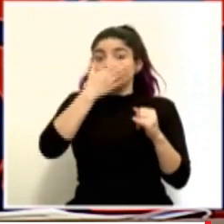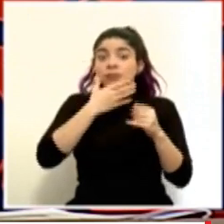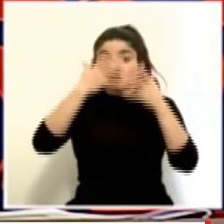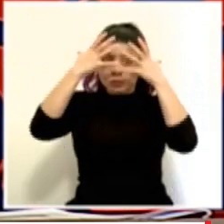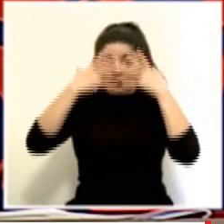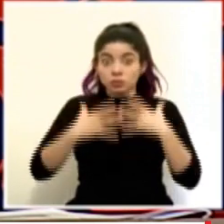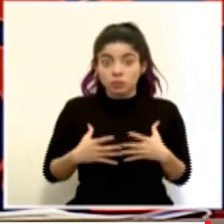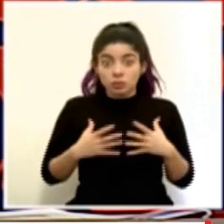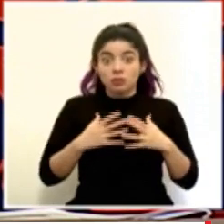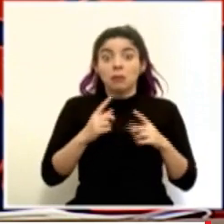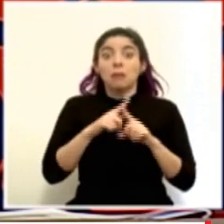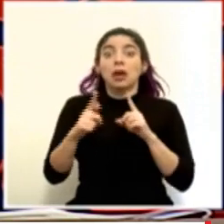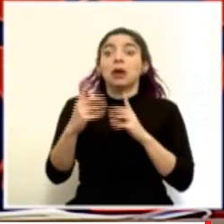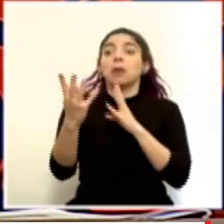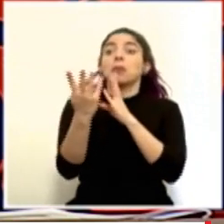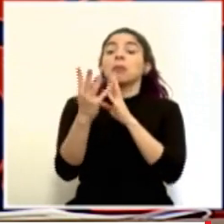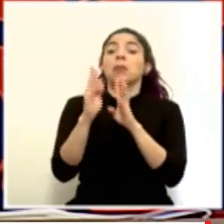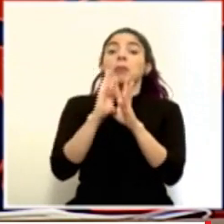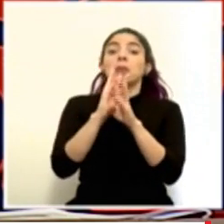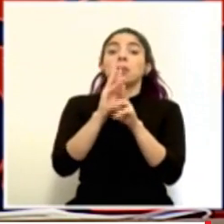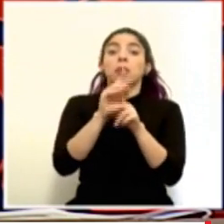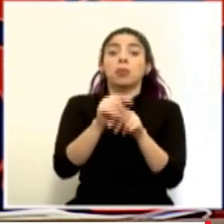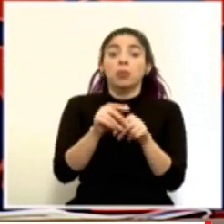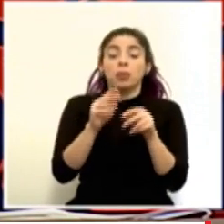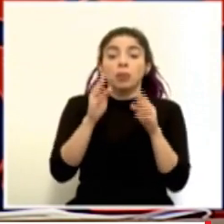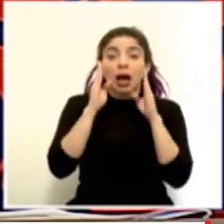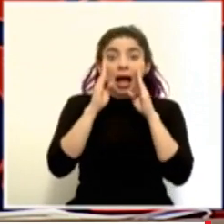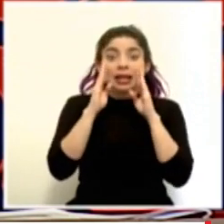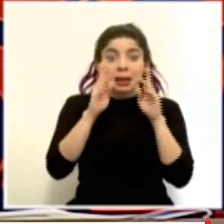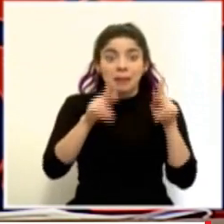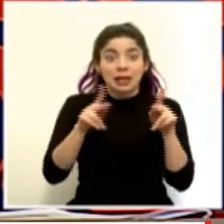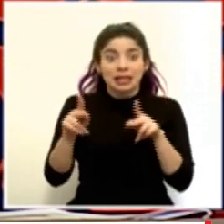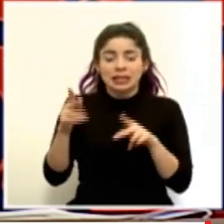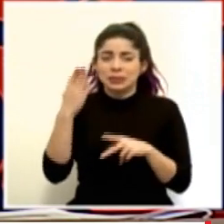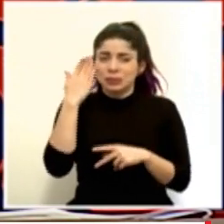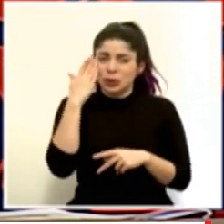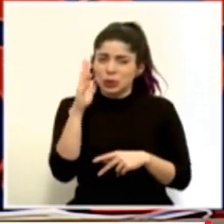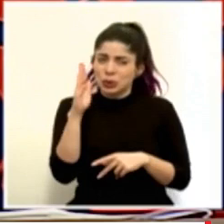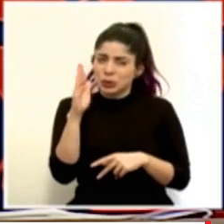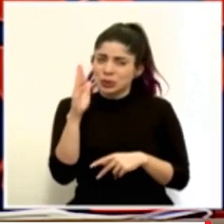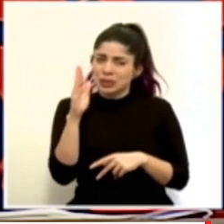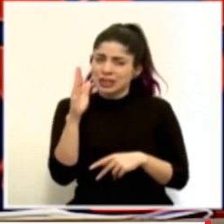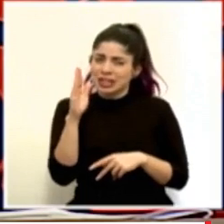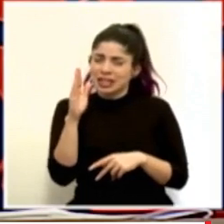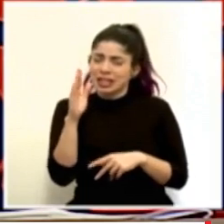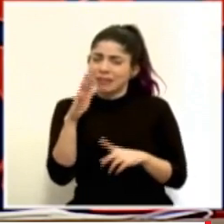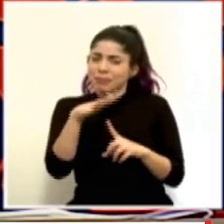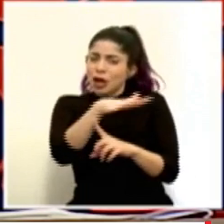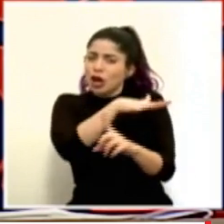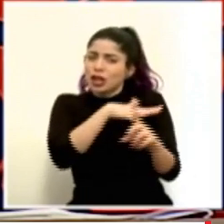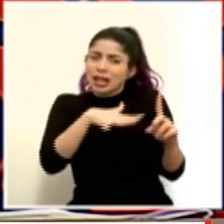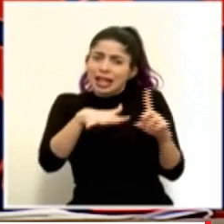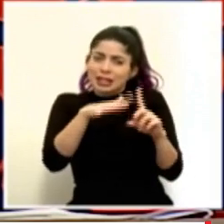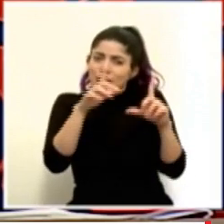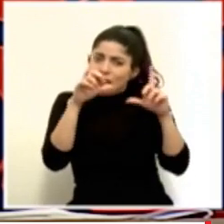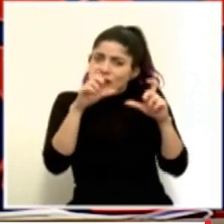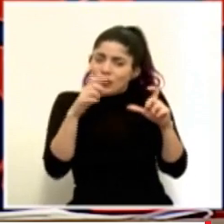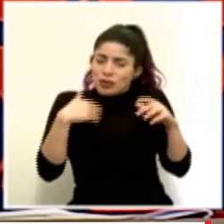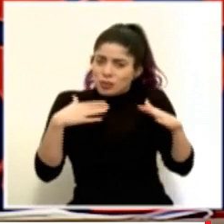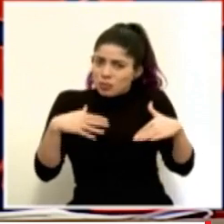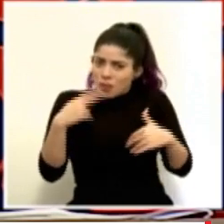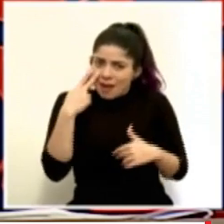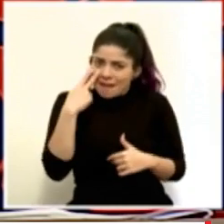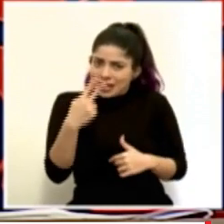protección personal, atendiendo personas, no sé si es no sé el contexto de esta foto, no la he